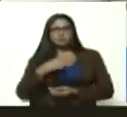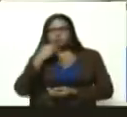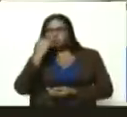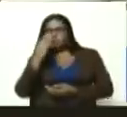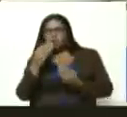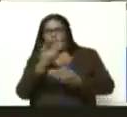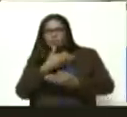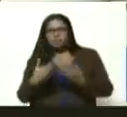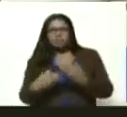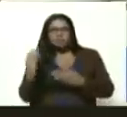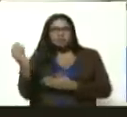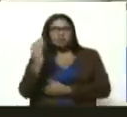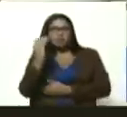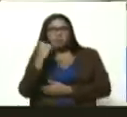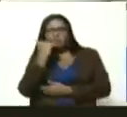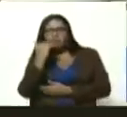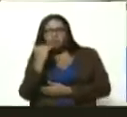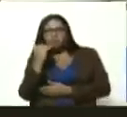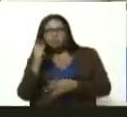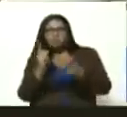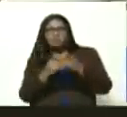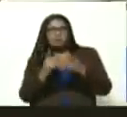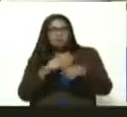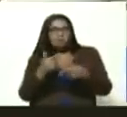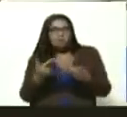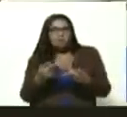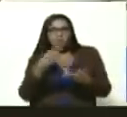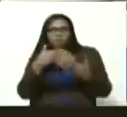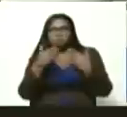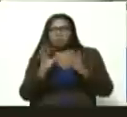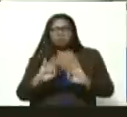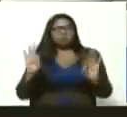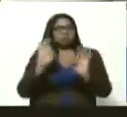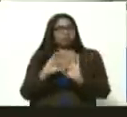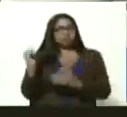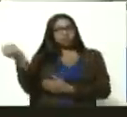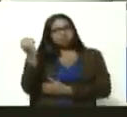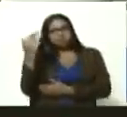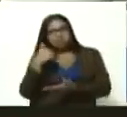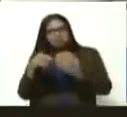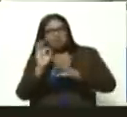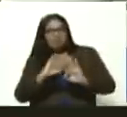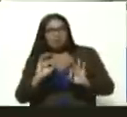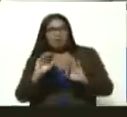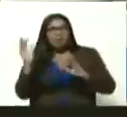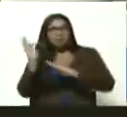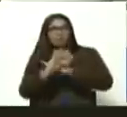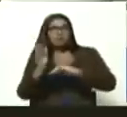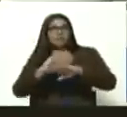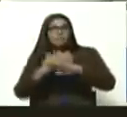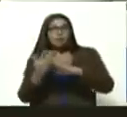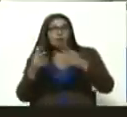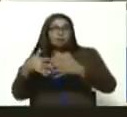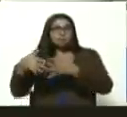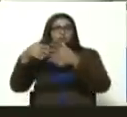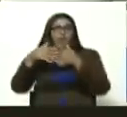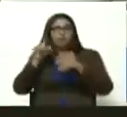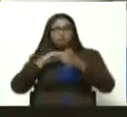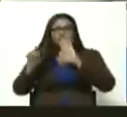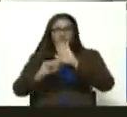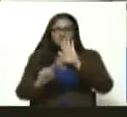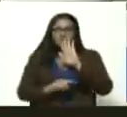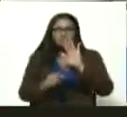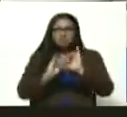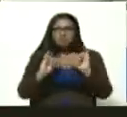había un presidente en colombia que no le importaba absolutamente nada lo que ocurría en la frontera porque de eeuu le daban la